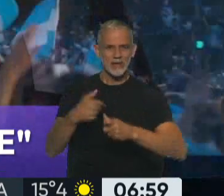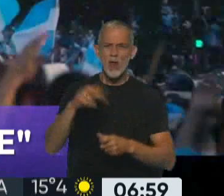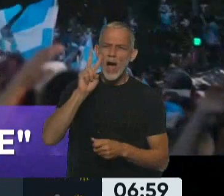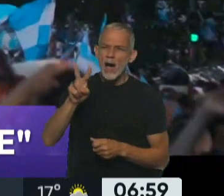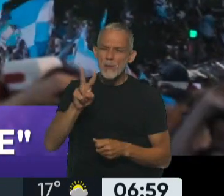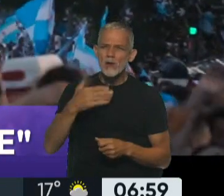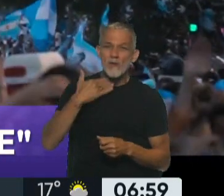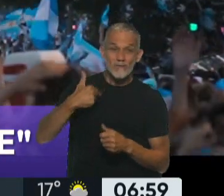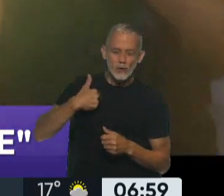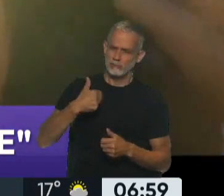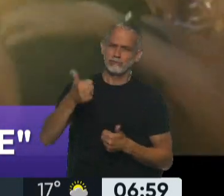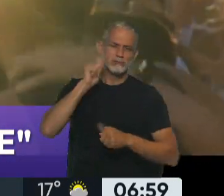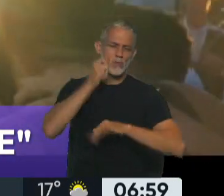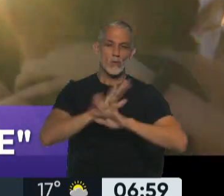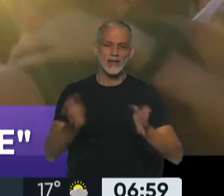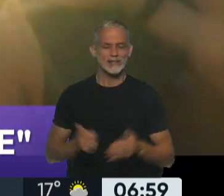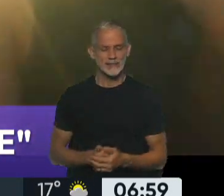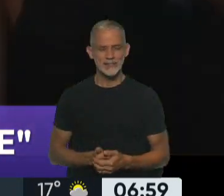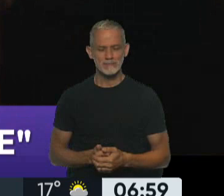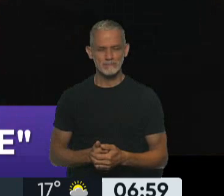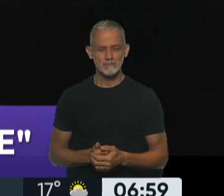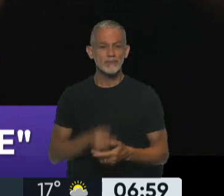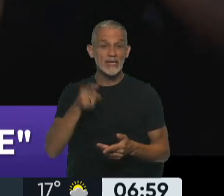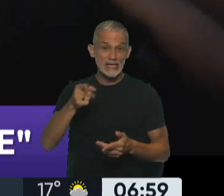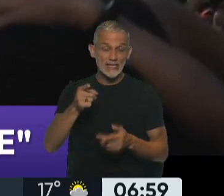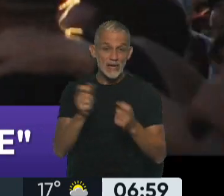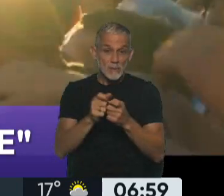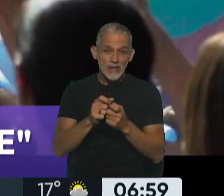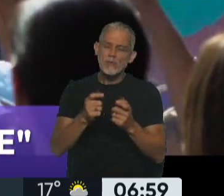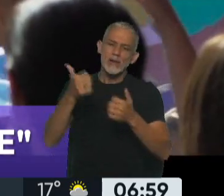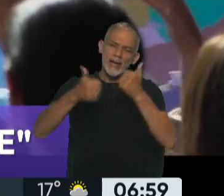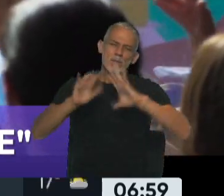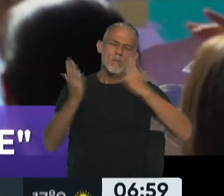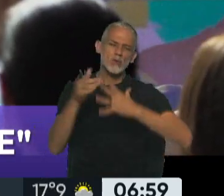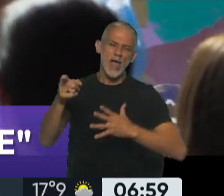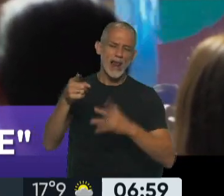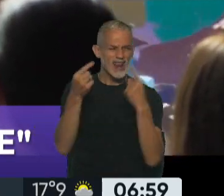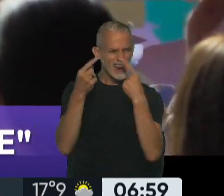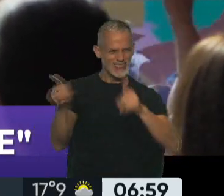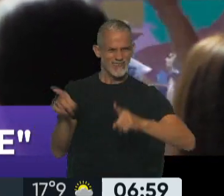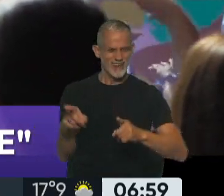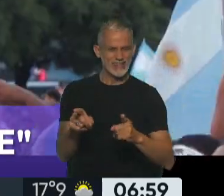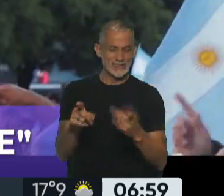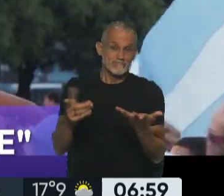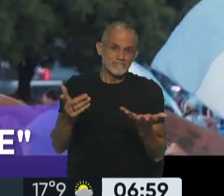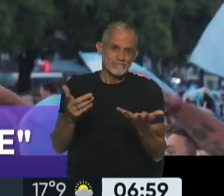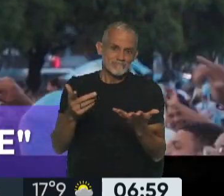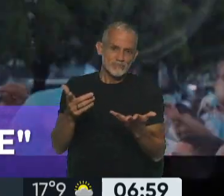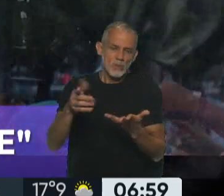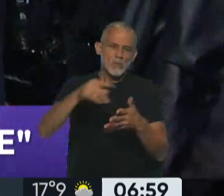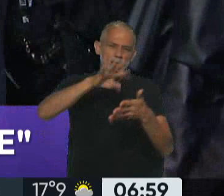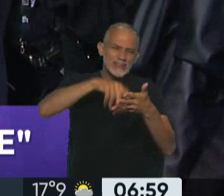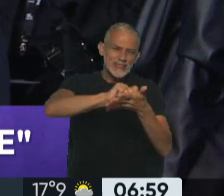plasmada me fascinó. Les va a gustar mucho. Esta particularmente ha sido un mundial tan atípico en todo sentido. En los